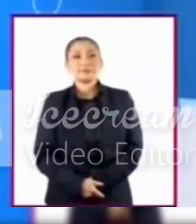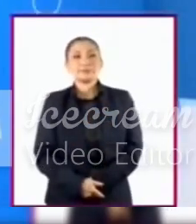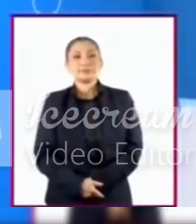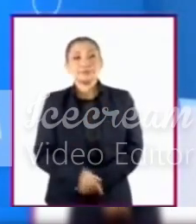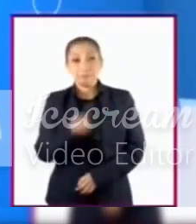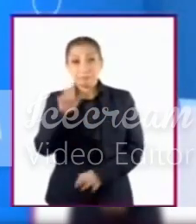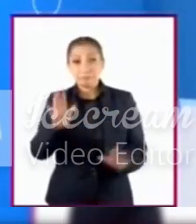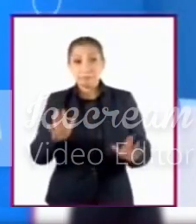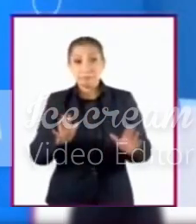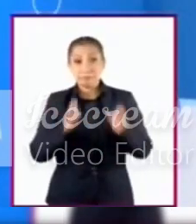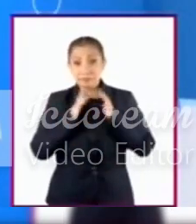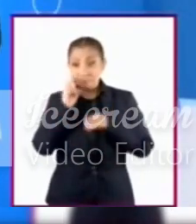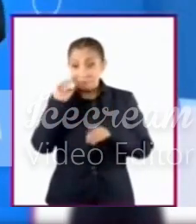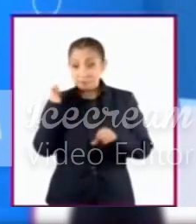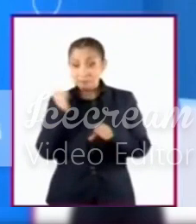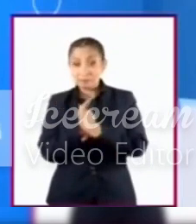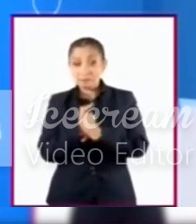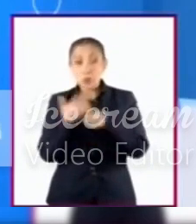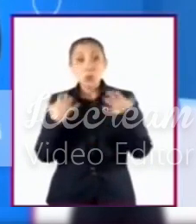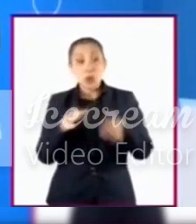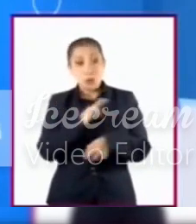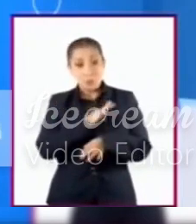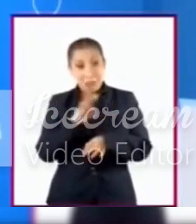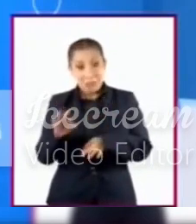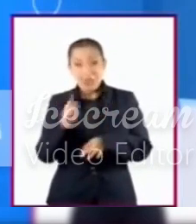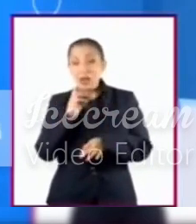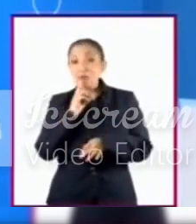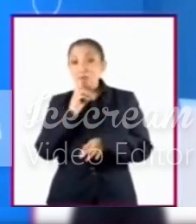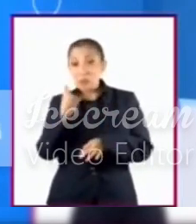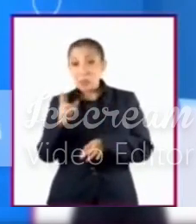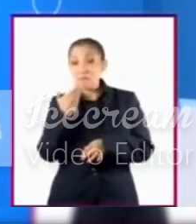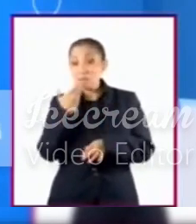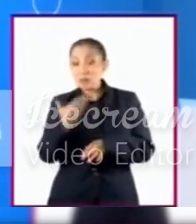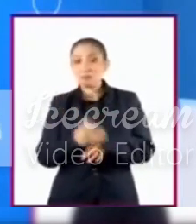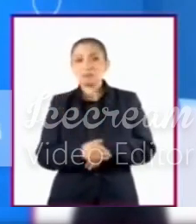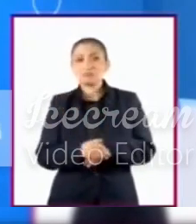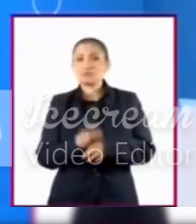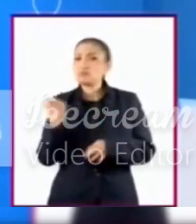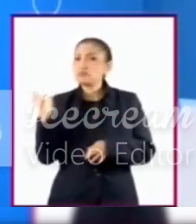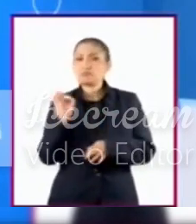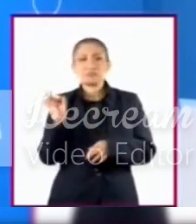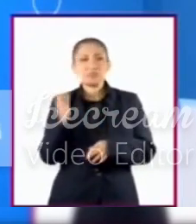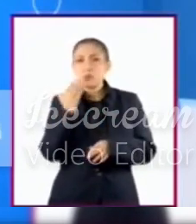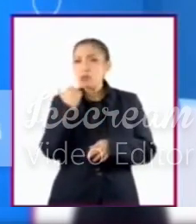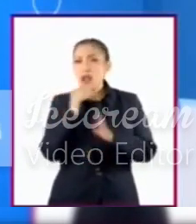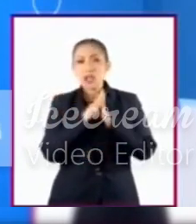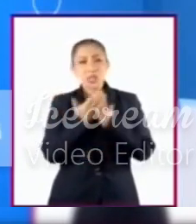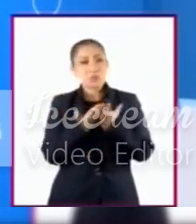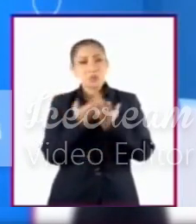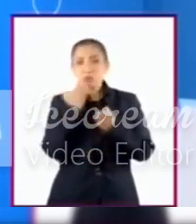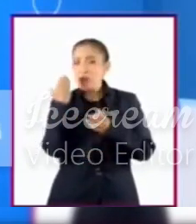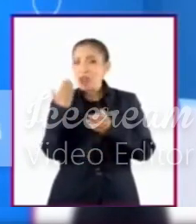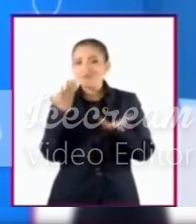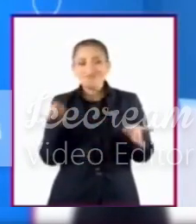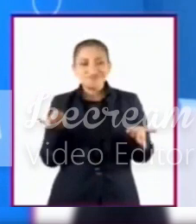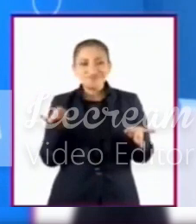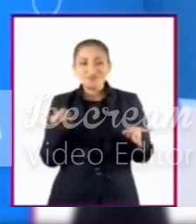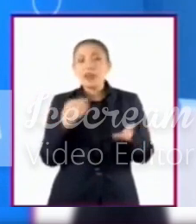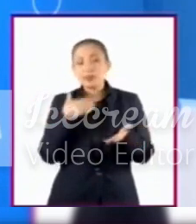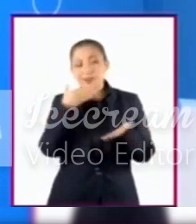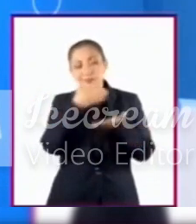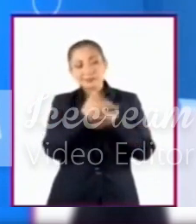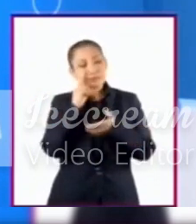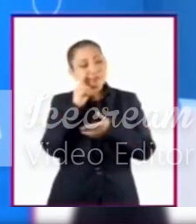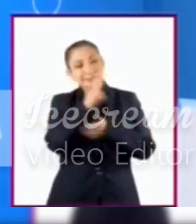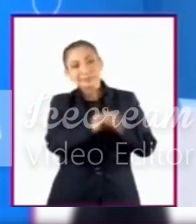Se sorprenderán al darse cuenta de que pueden contestarlos. Si aún no cuentan con su libro de texto, pueden